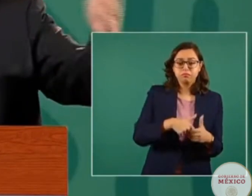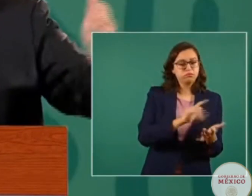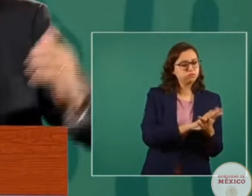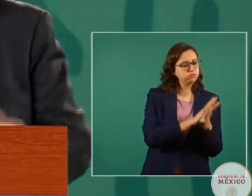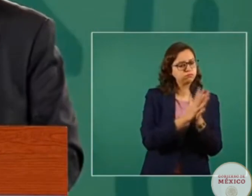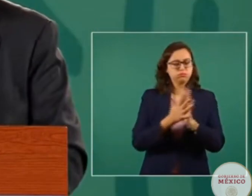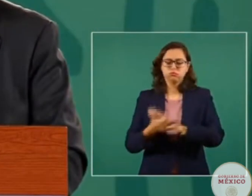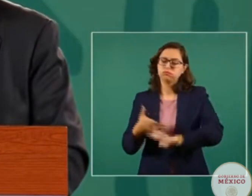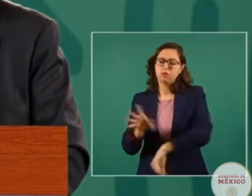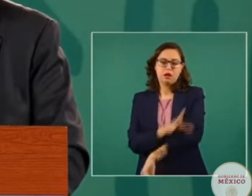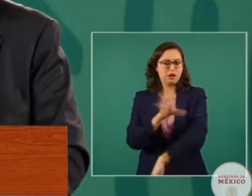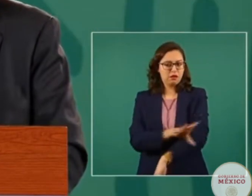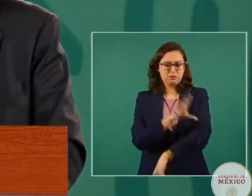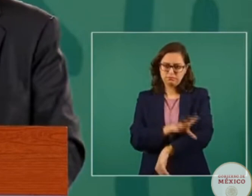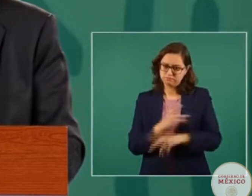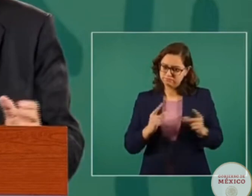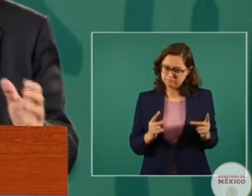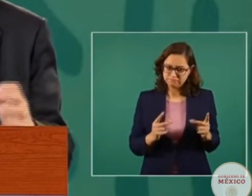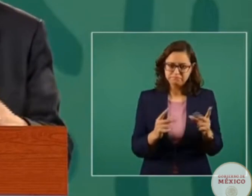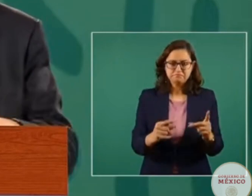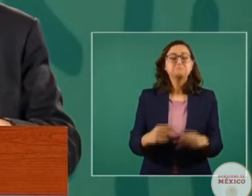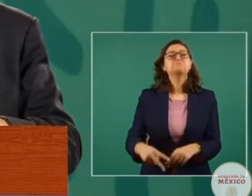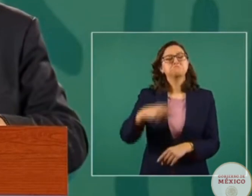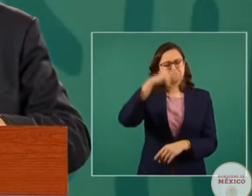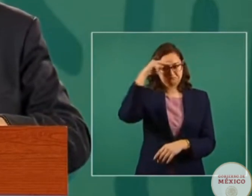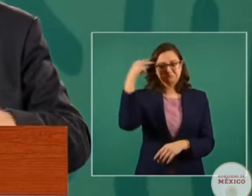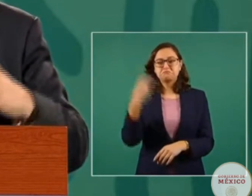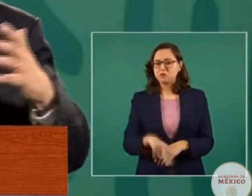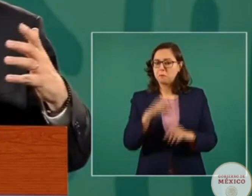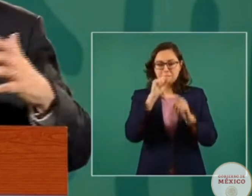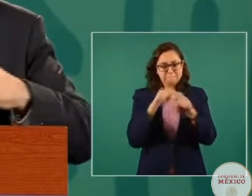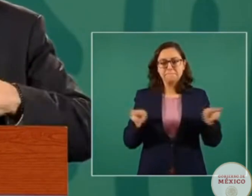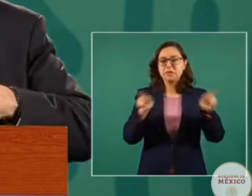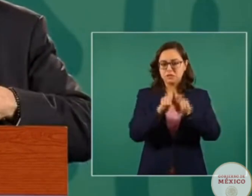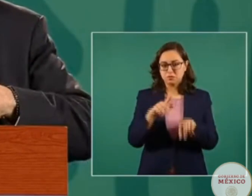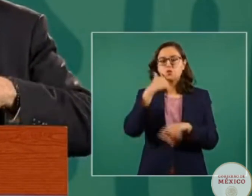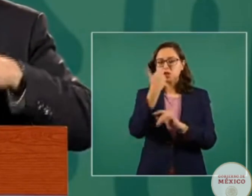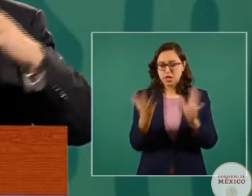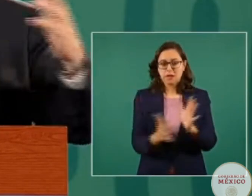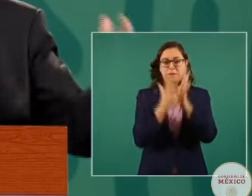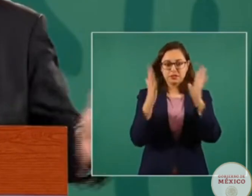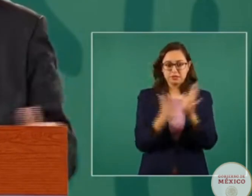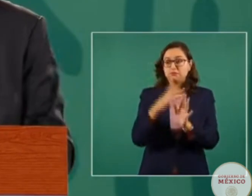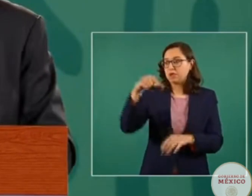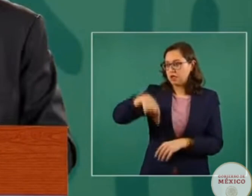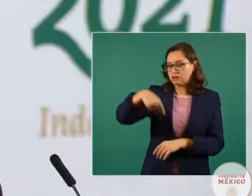a eléctricos. Bueno, pues en México tenemos una planta, una industria automotriz enorme.